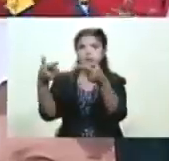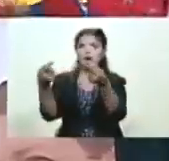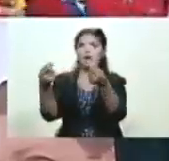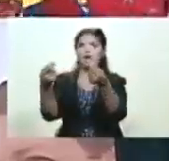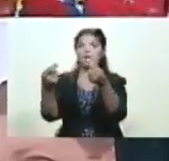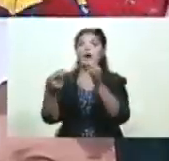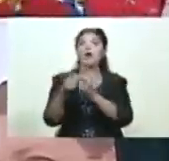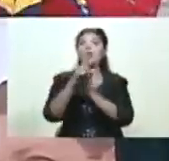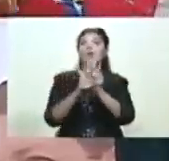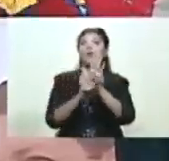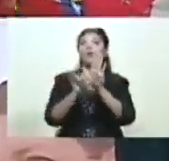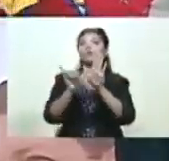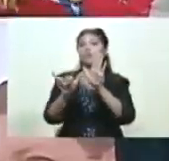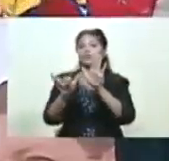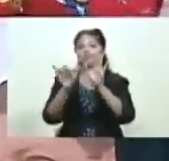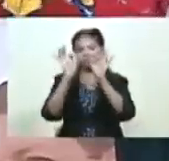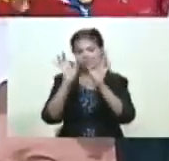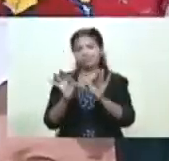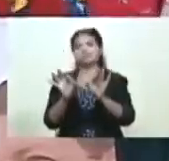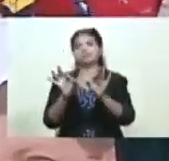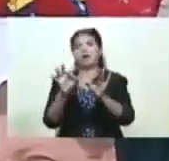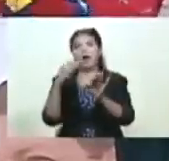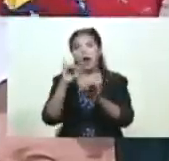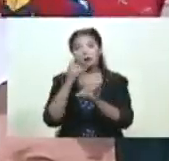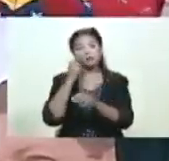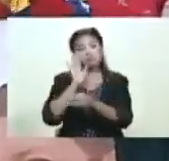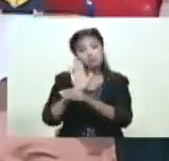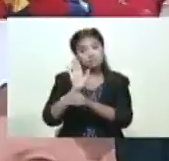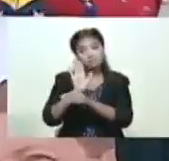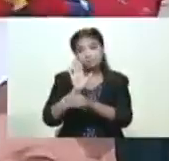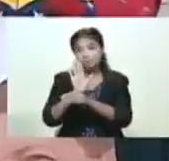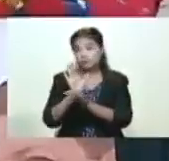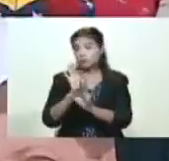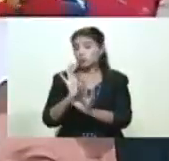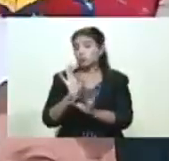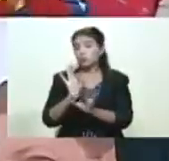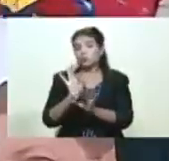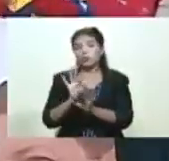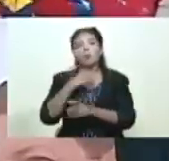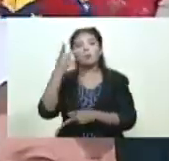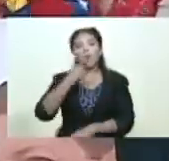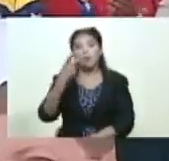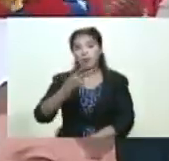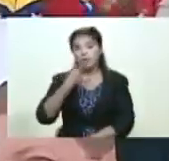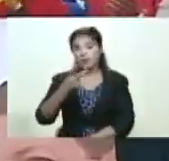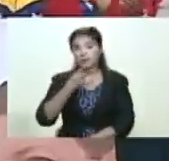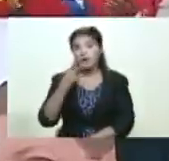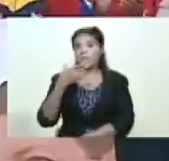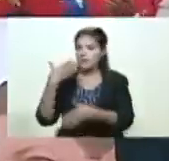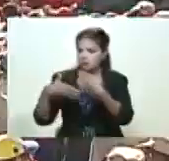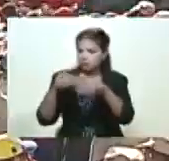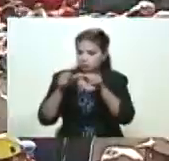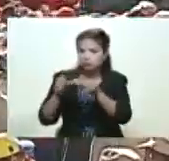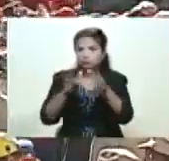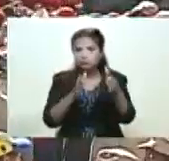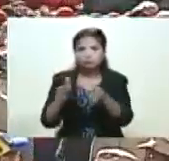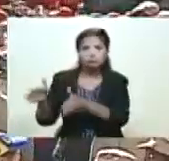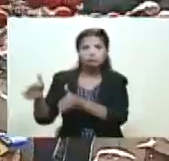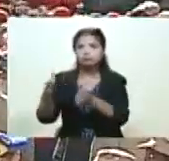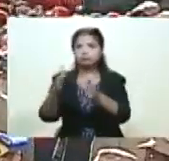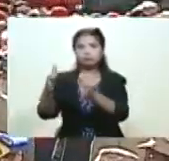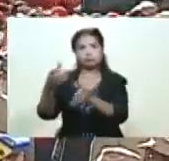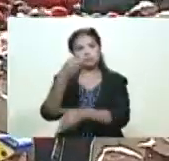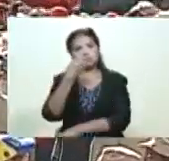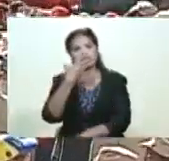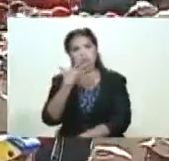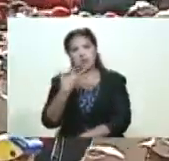la constituyente vamos a tener la protección divina y política para andar este camino del bien.